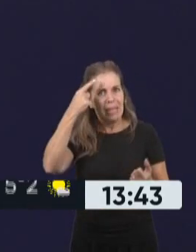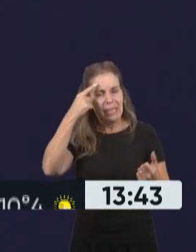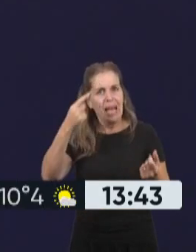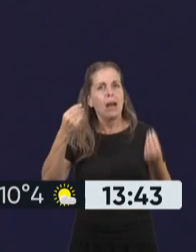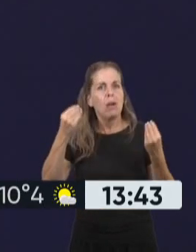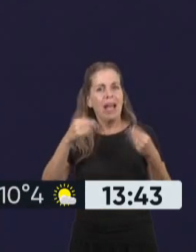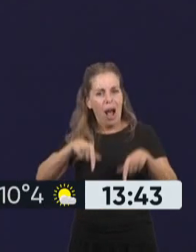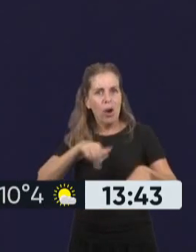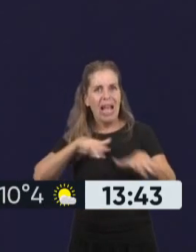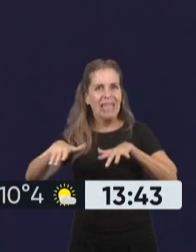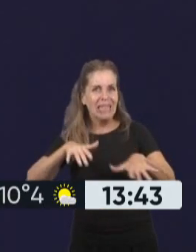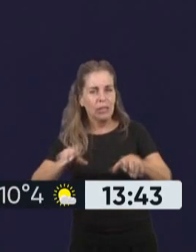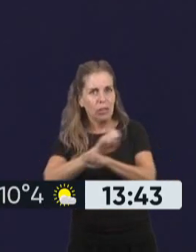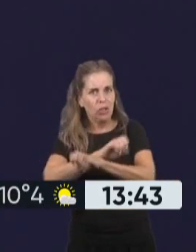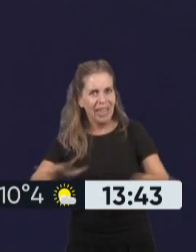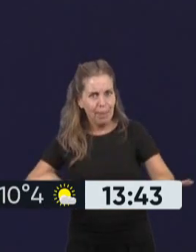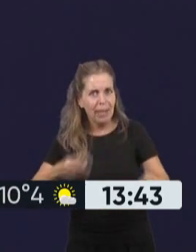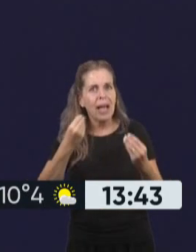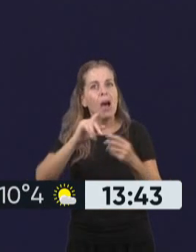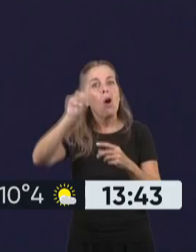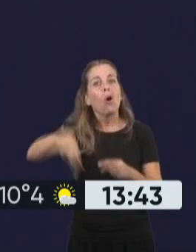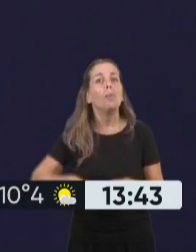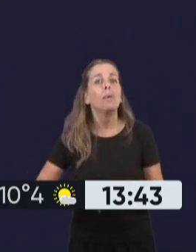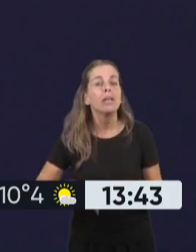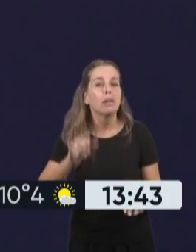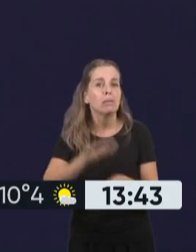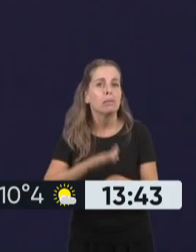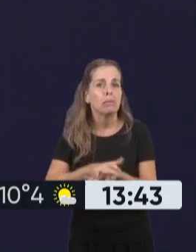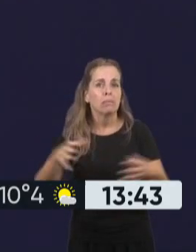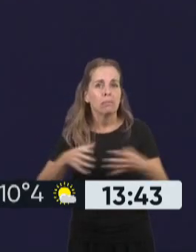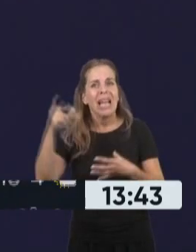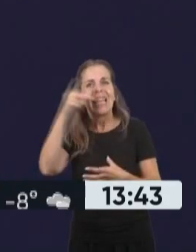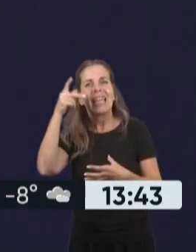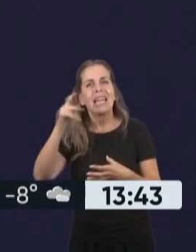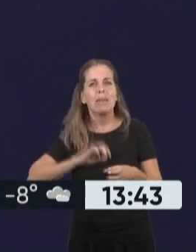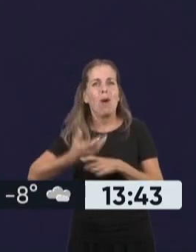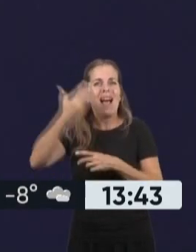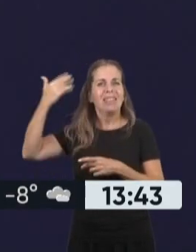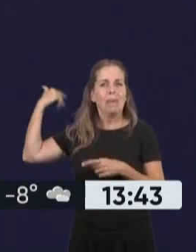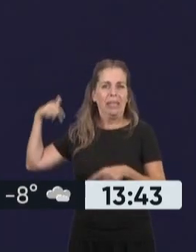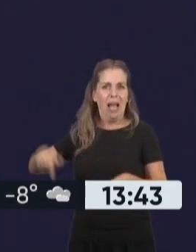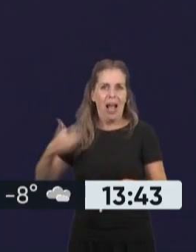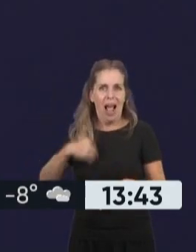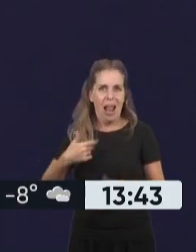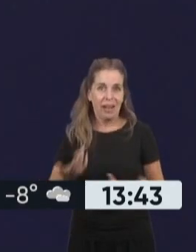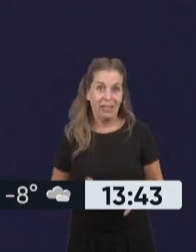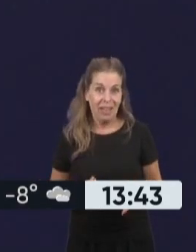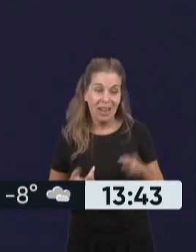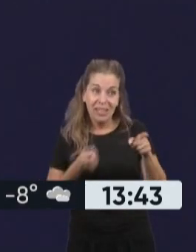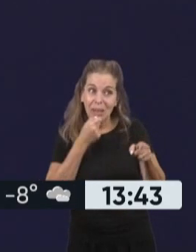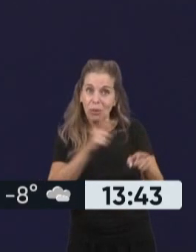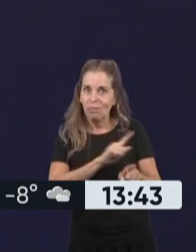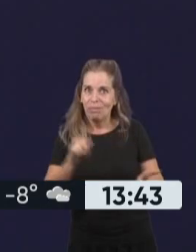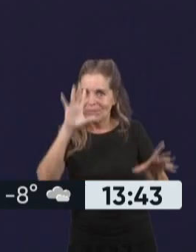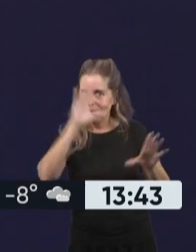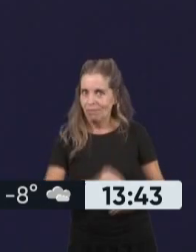estamos viviendo con lo que hizo el kirchnerismo en la Argentina, bueno, es complejo